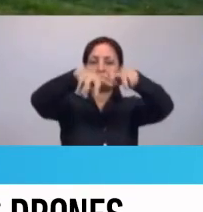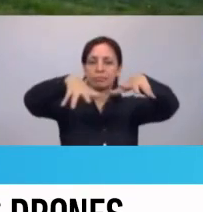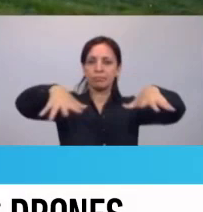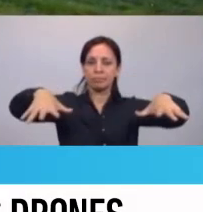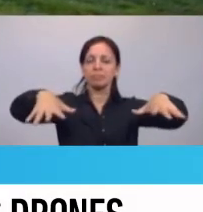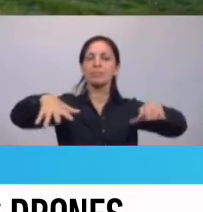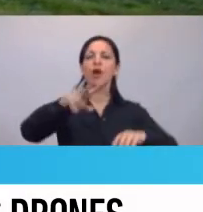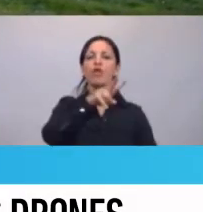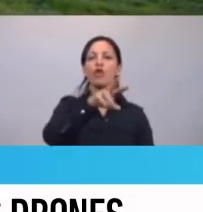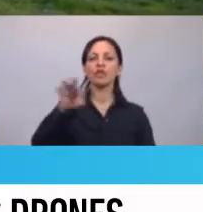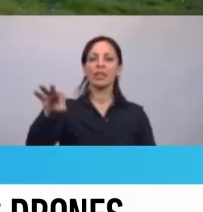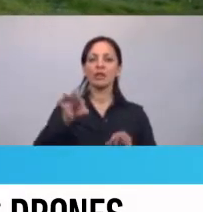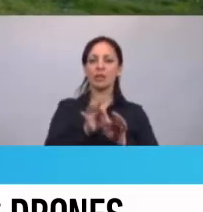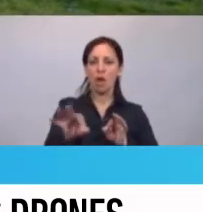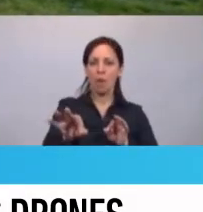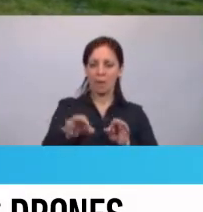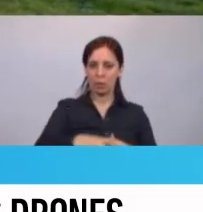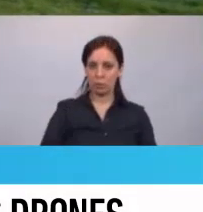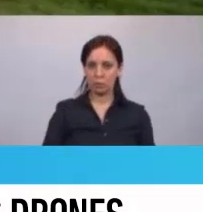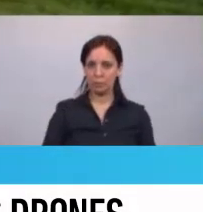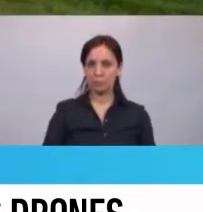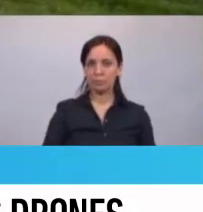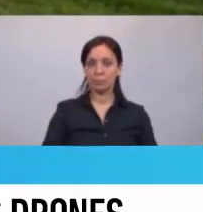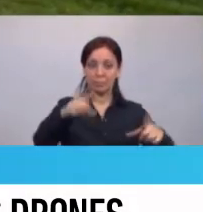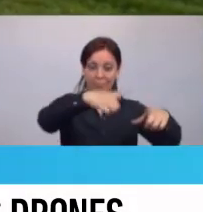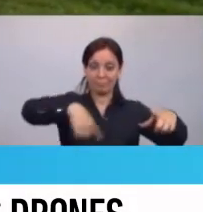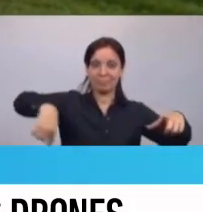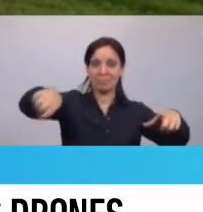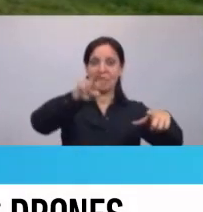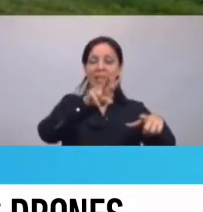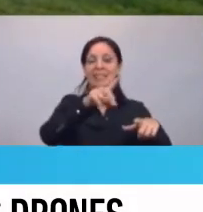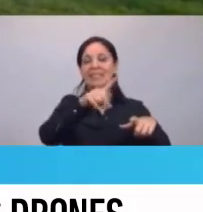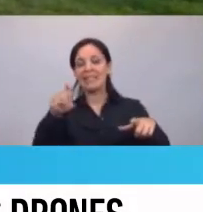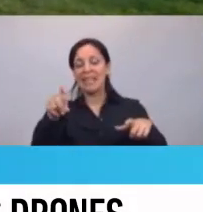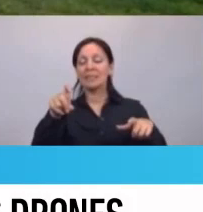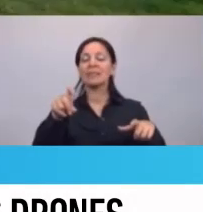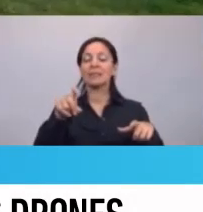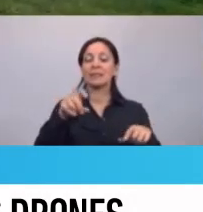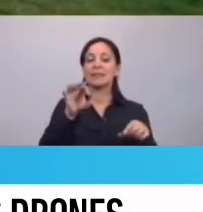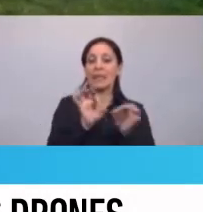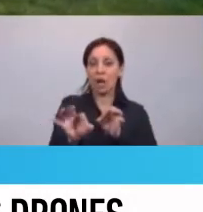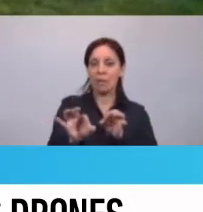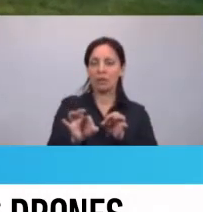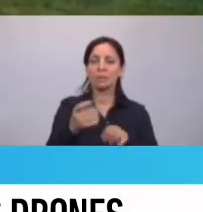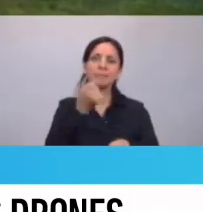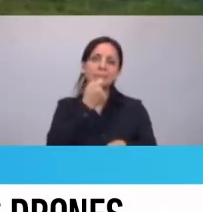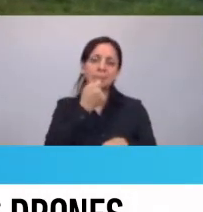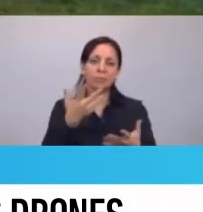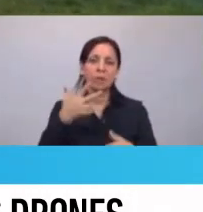de 200 km o sea un radio de 100 km por lo tanto con nueve